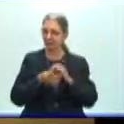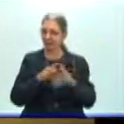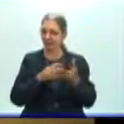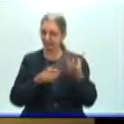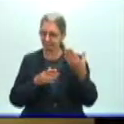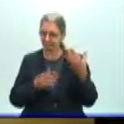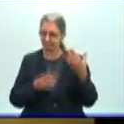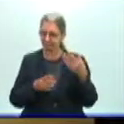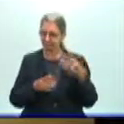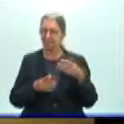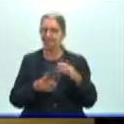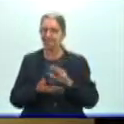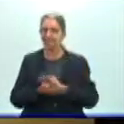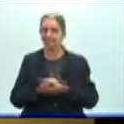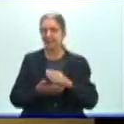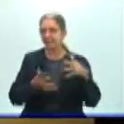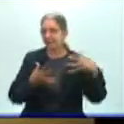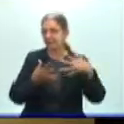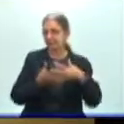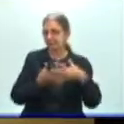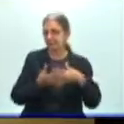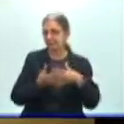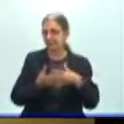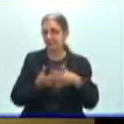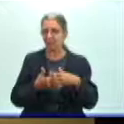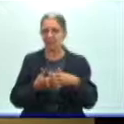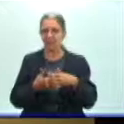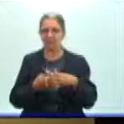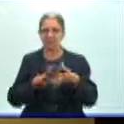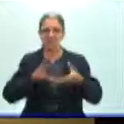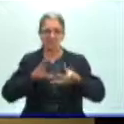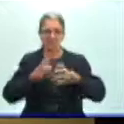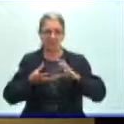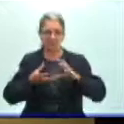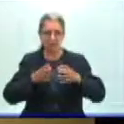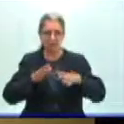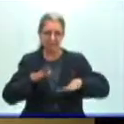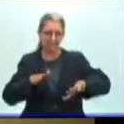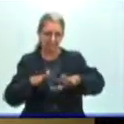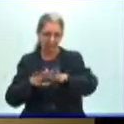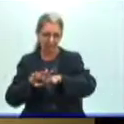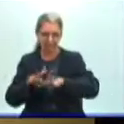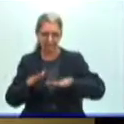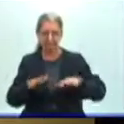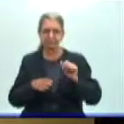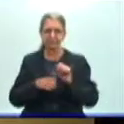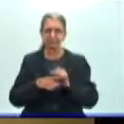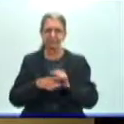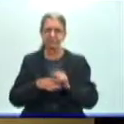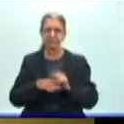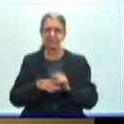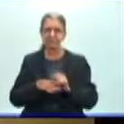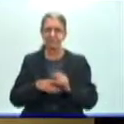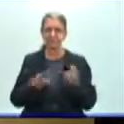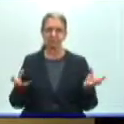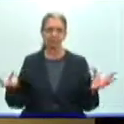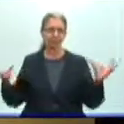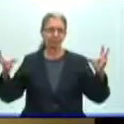grados anteriores relacionados con las figuras planas. Hemos estado